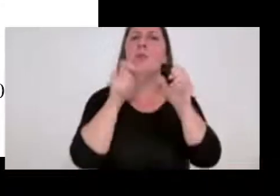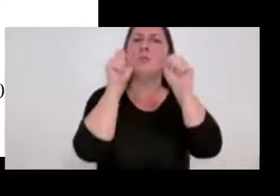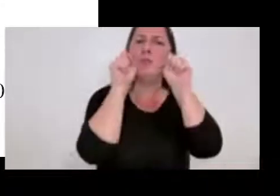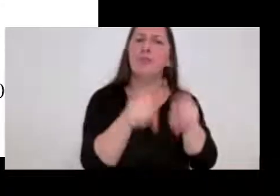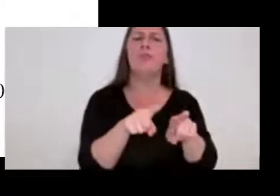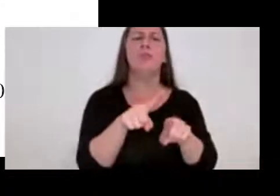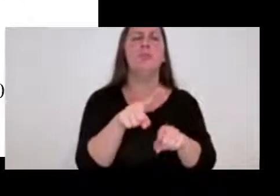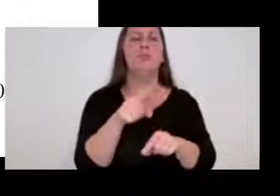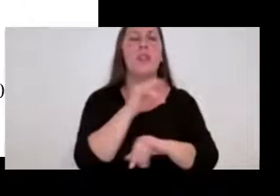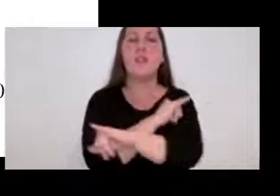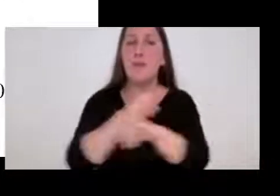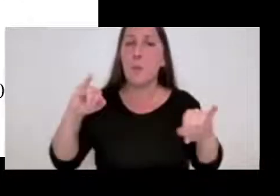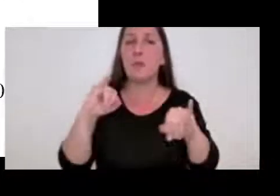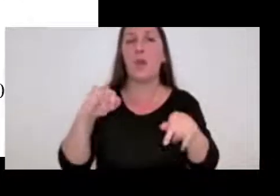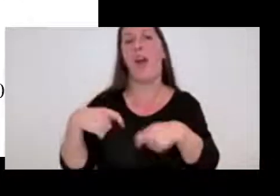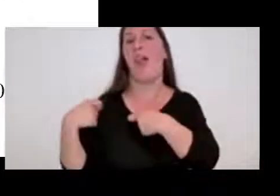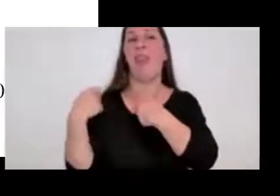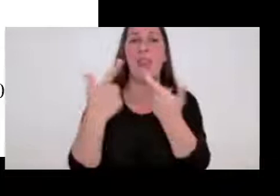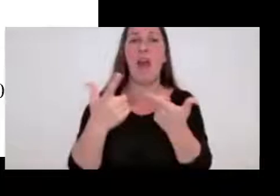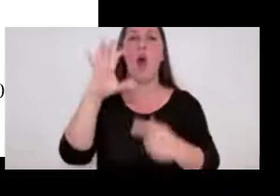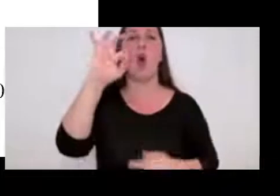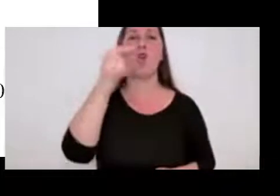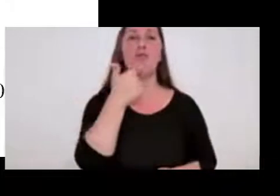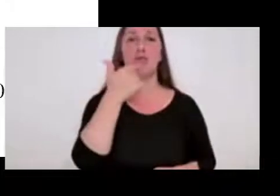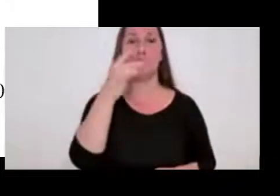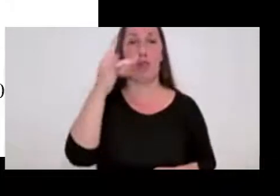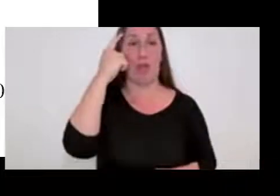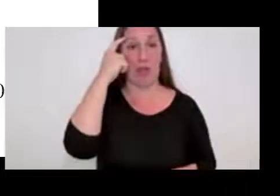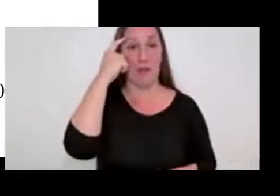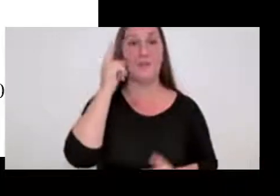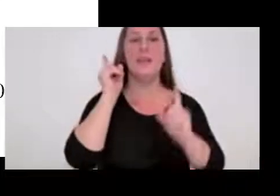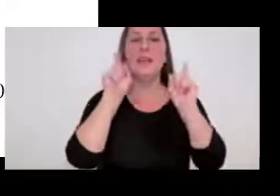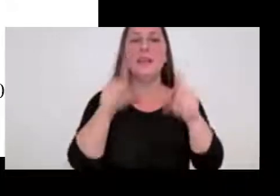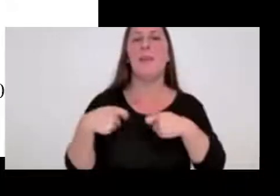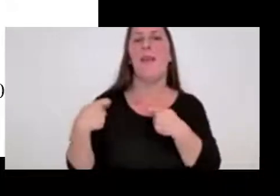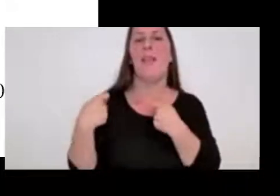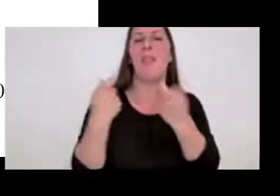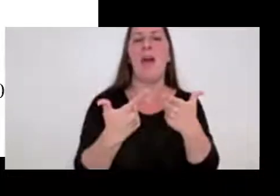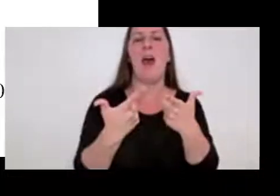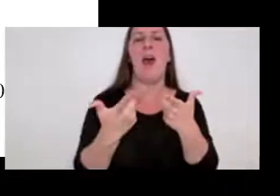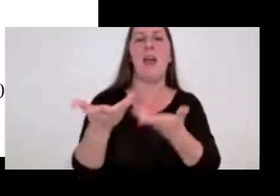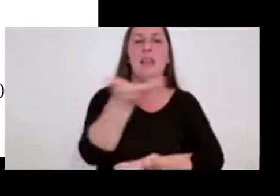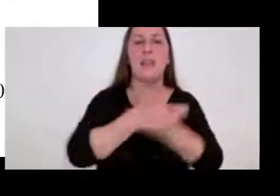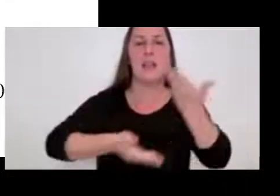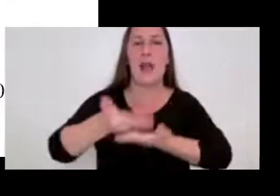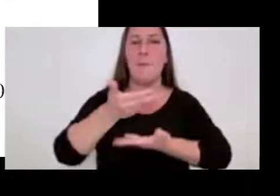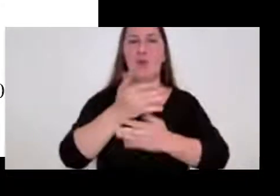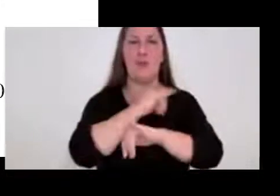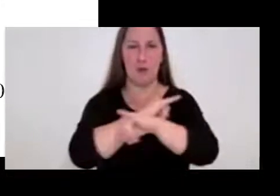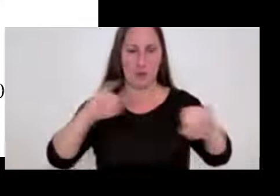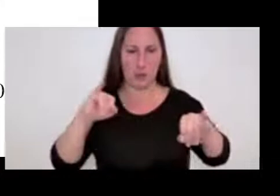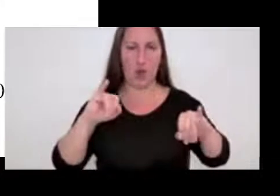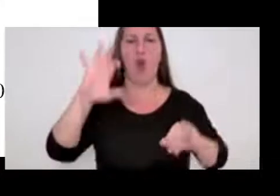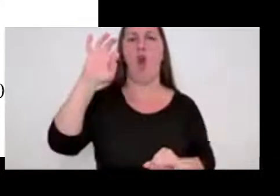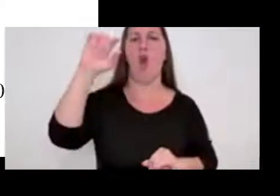a información proporcionada por OCDE, así como la que provenga de intercambio de información, la